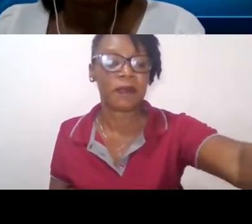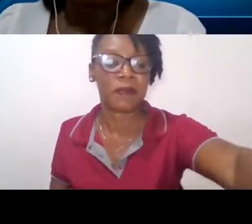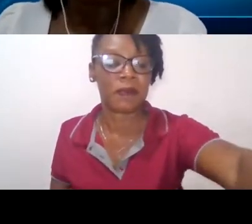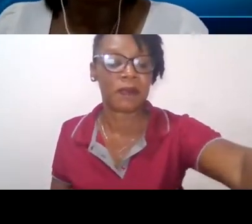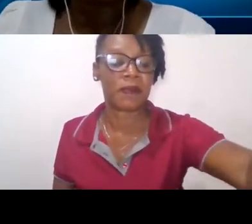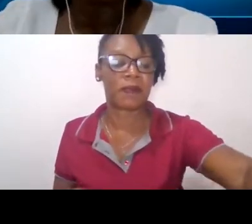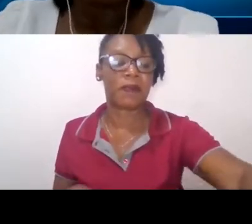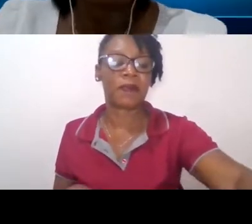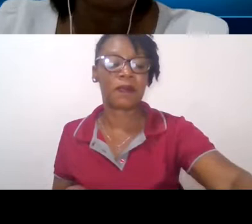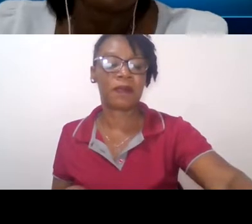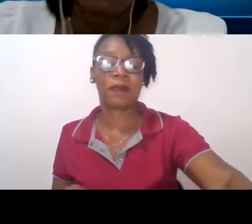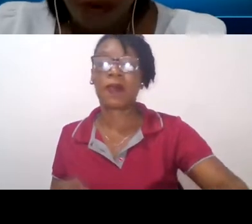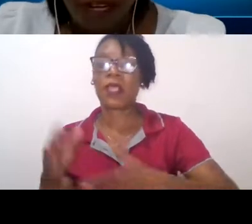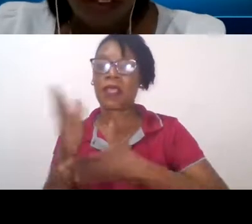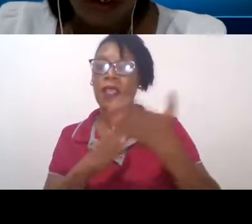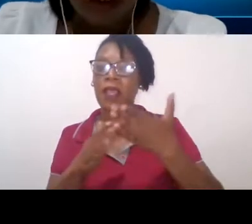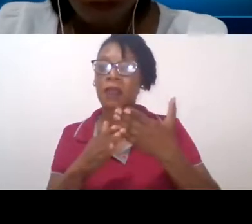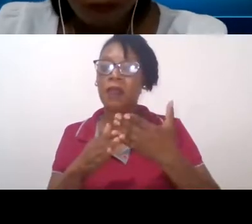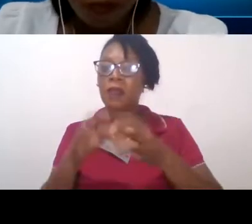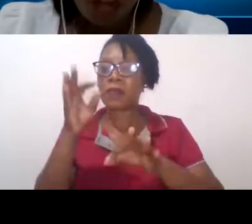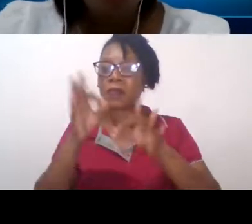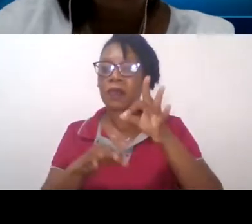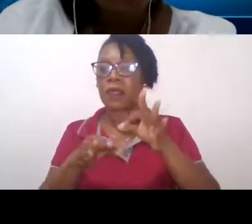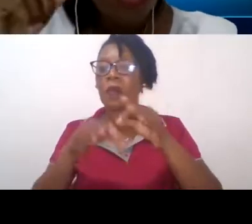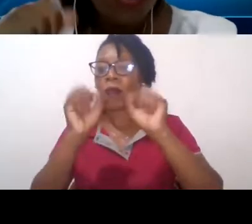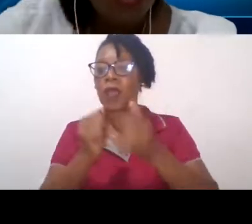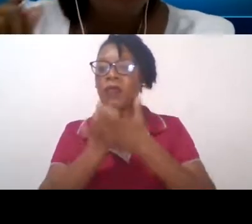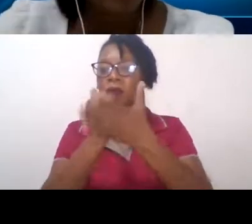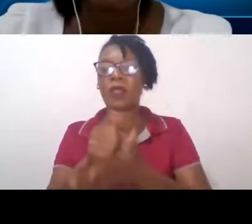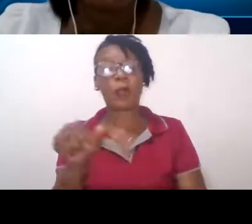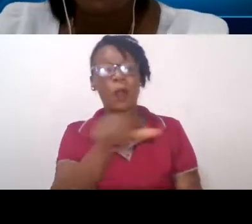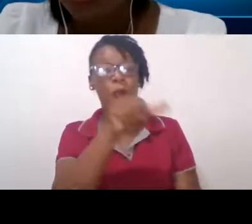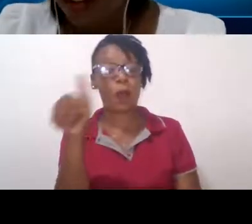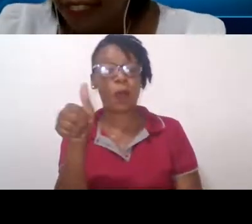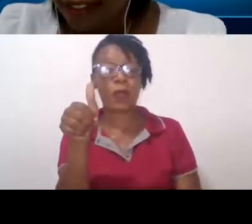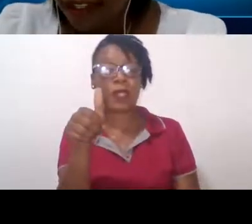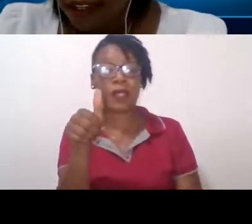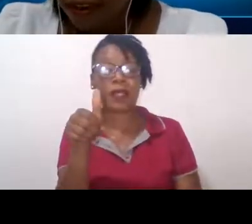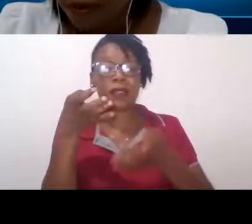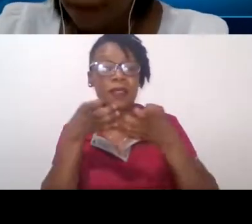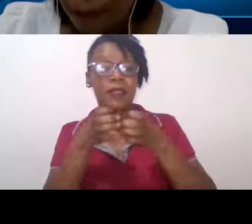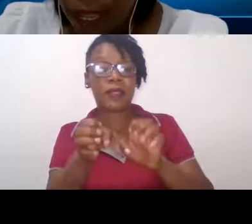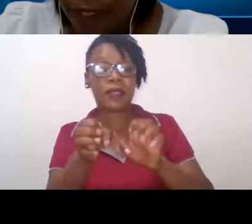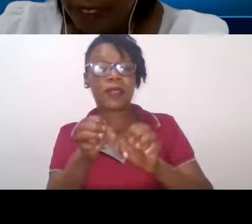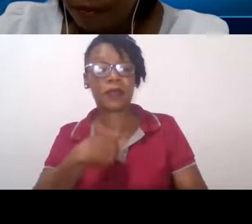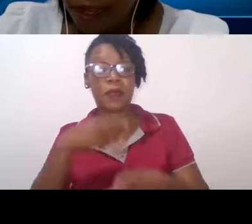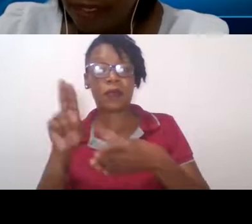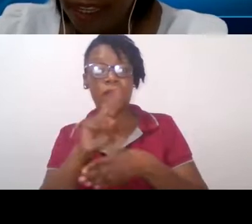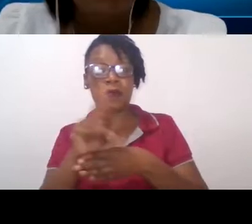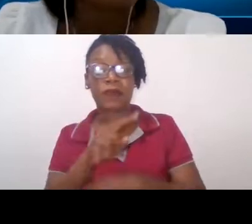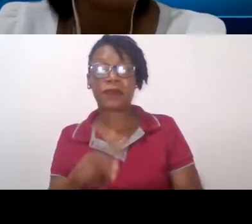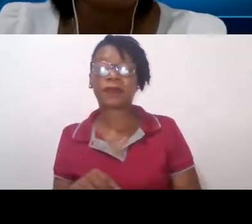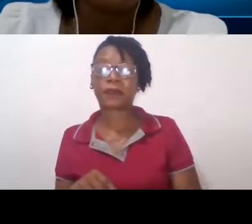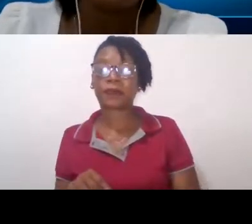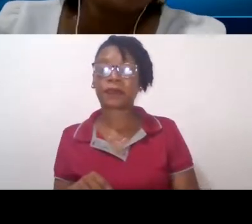explicarle, puede servir como un insumo grandioso. Otro insumo que yo utilizo es porque pasa